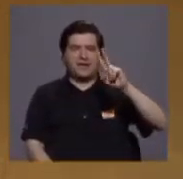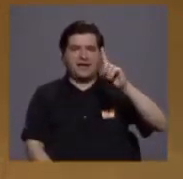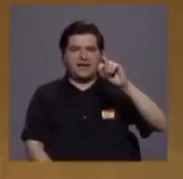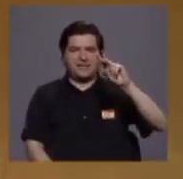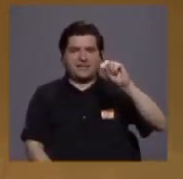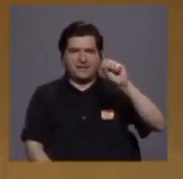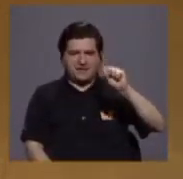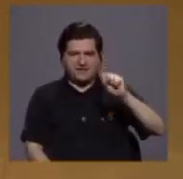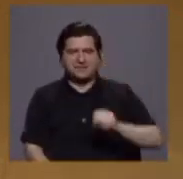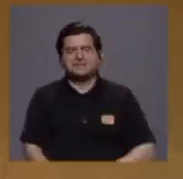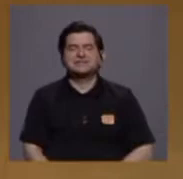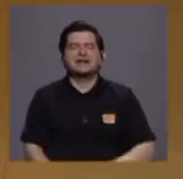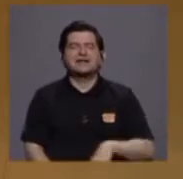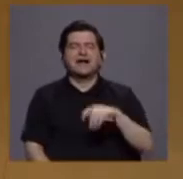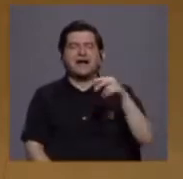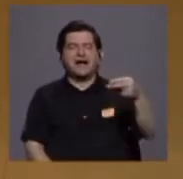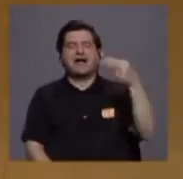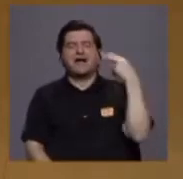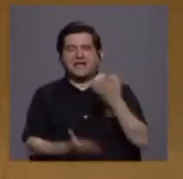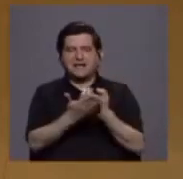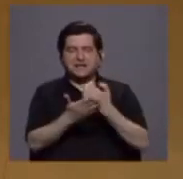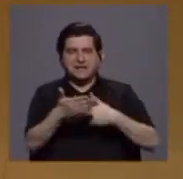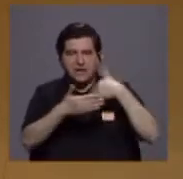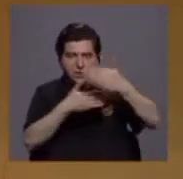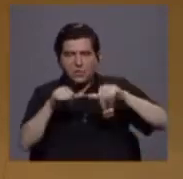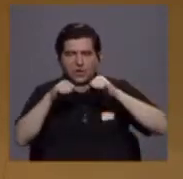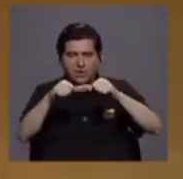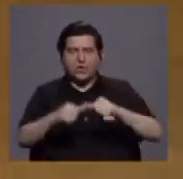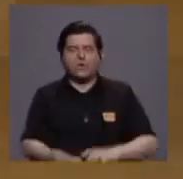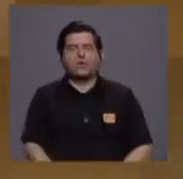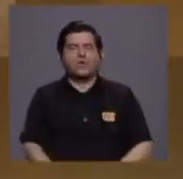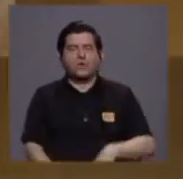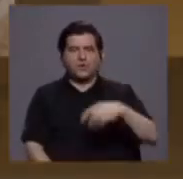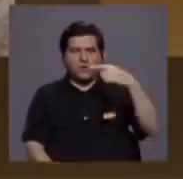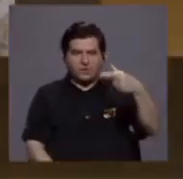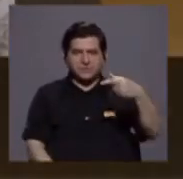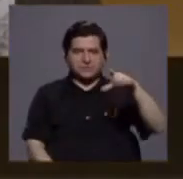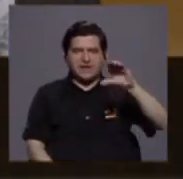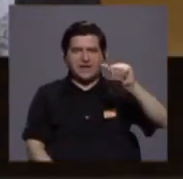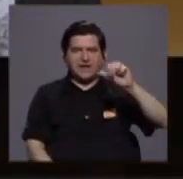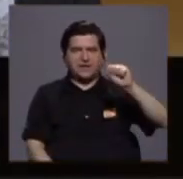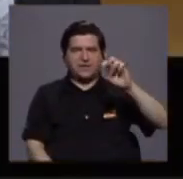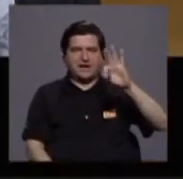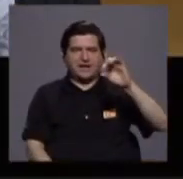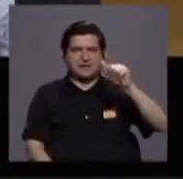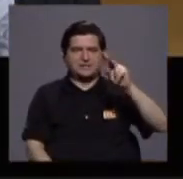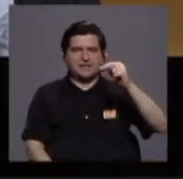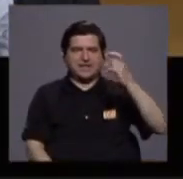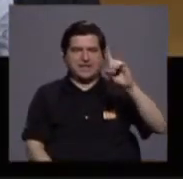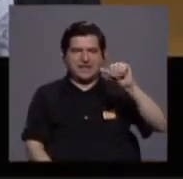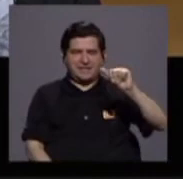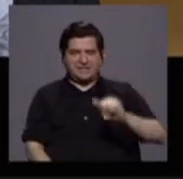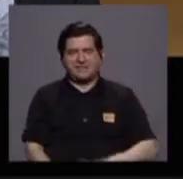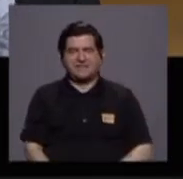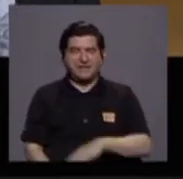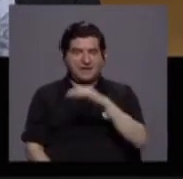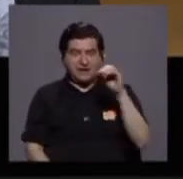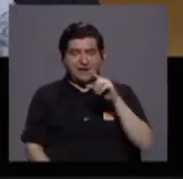historia económica que continuó Gonzalo Castañeda. Y lo abordó